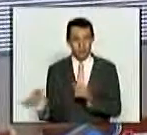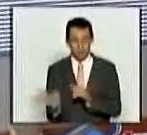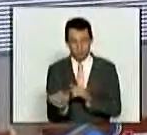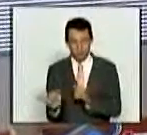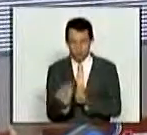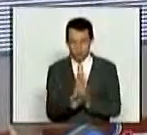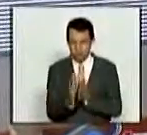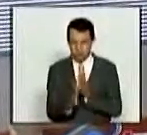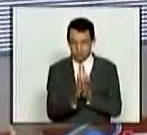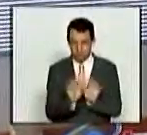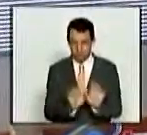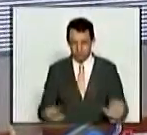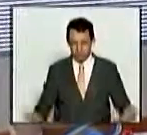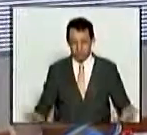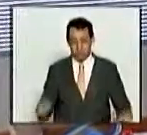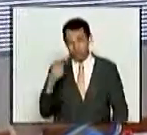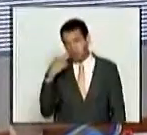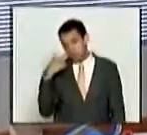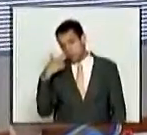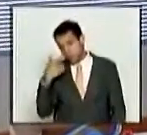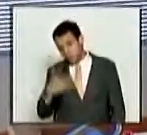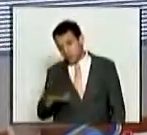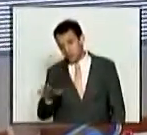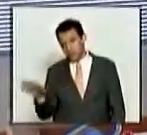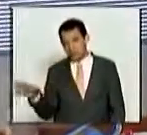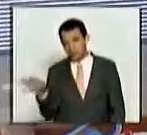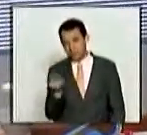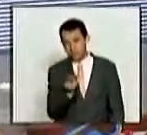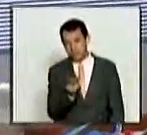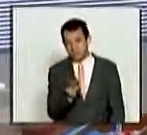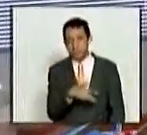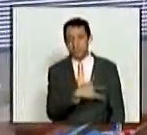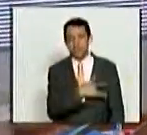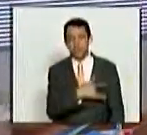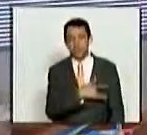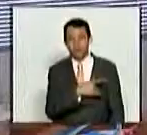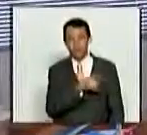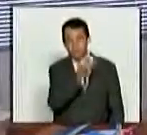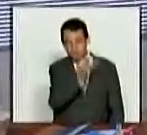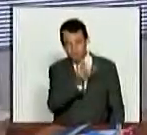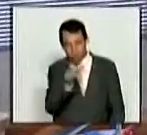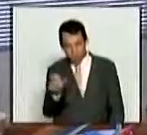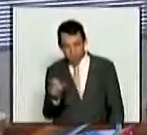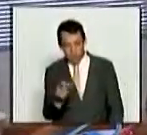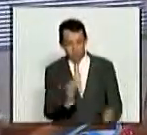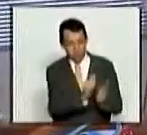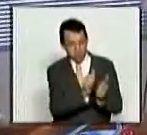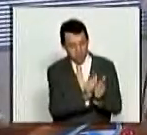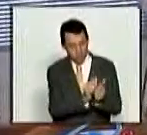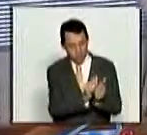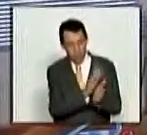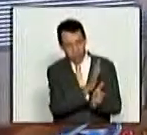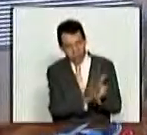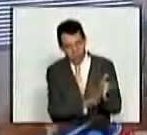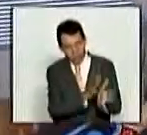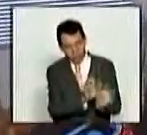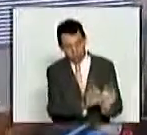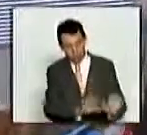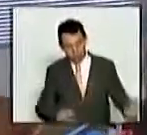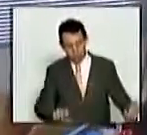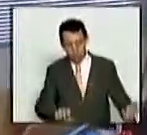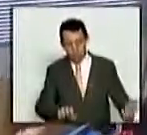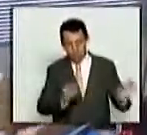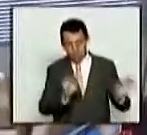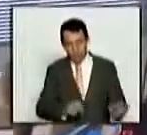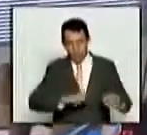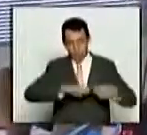anterior. Y entonces uno puede hacer ciertos estímulos en el paciente para mejorar la parte